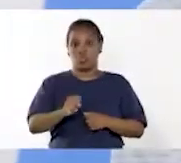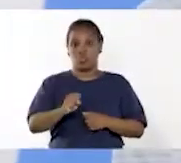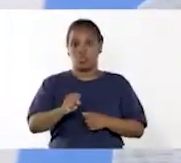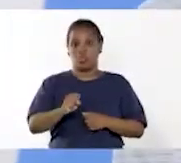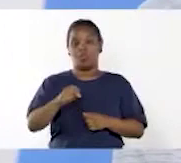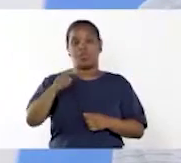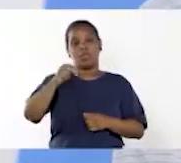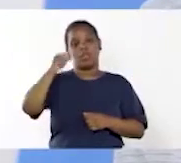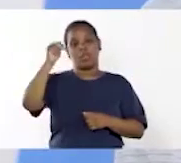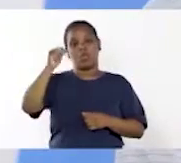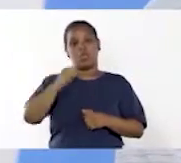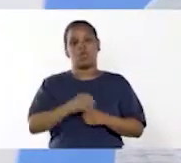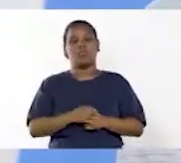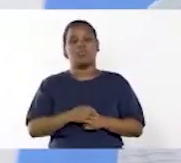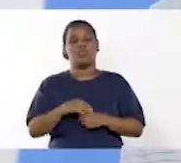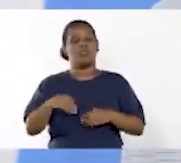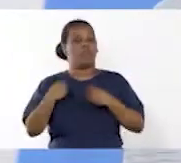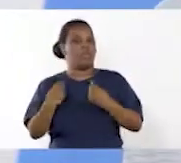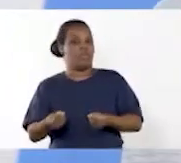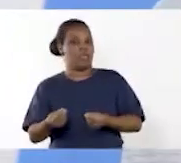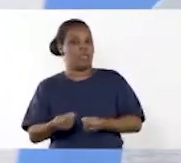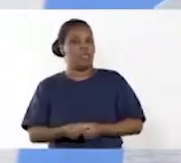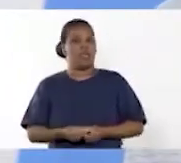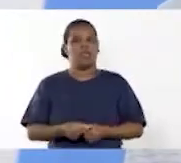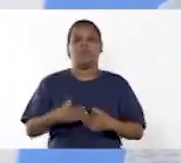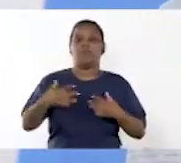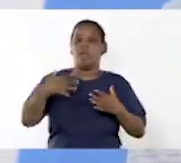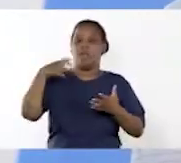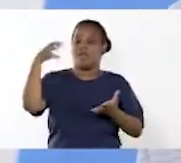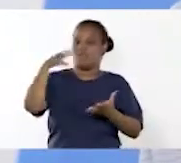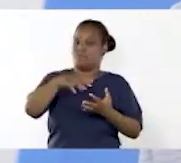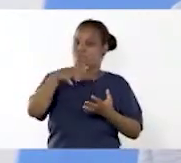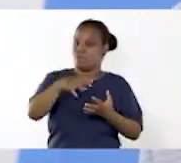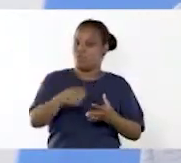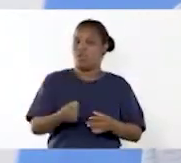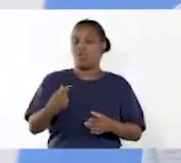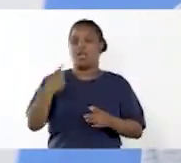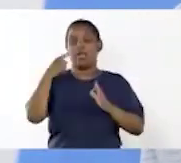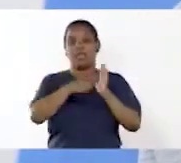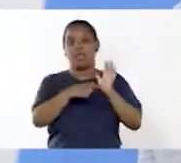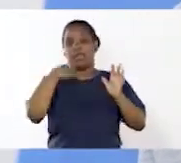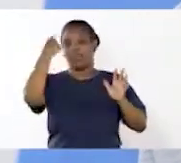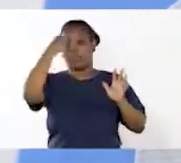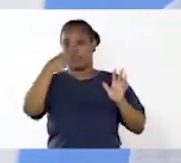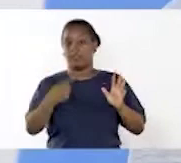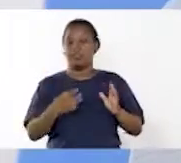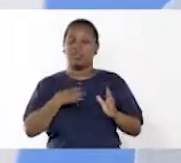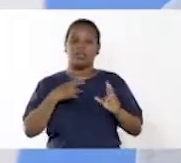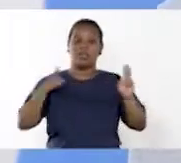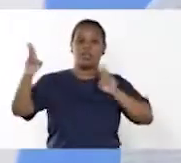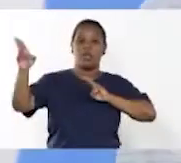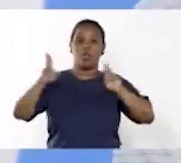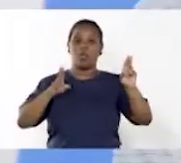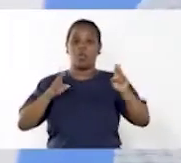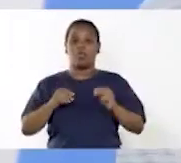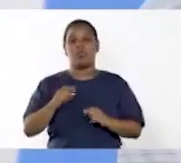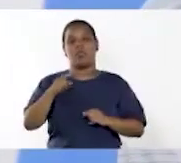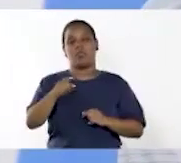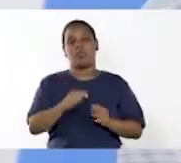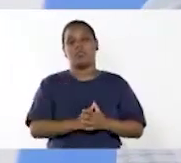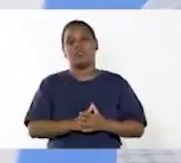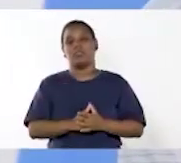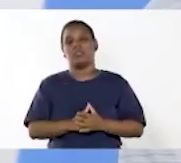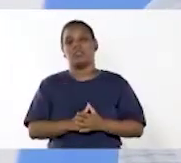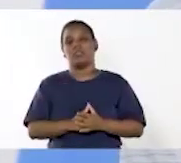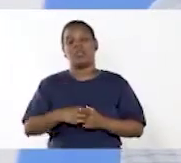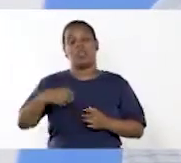va a influir, va a decir las características que tiene de acuerdo a eso. En los